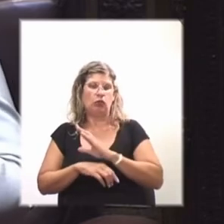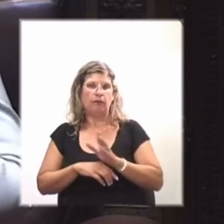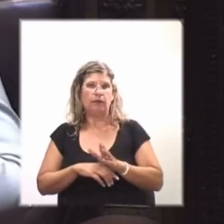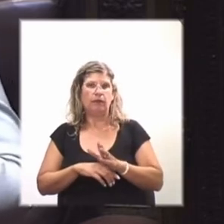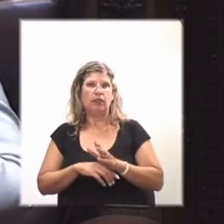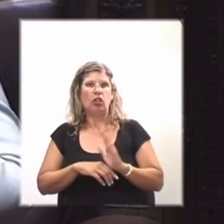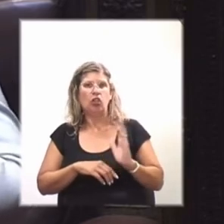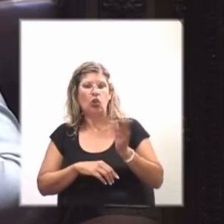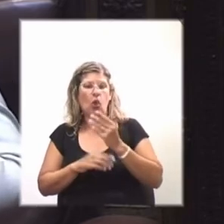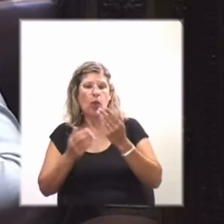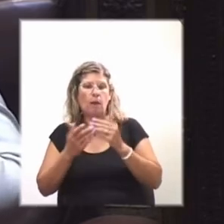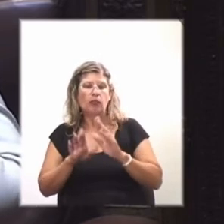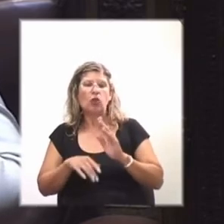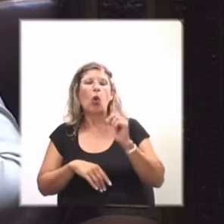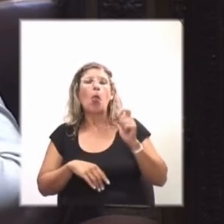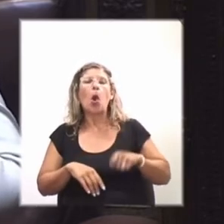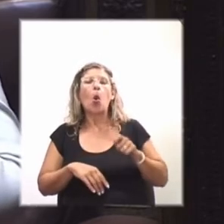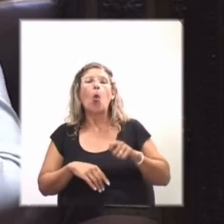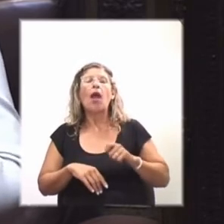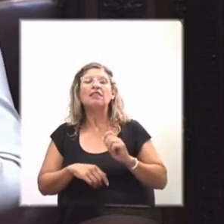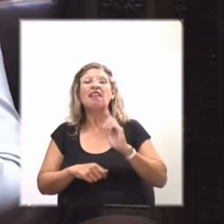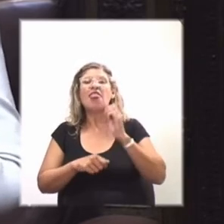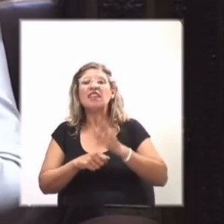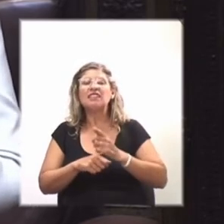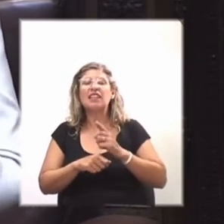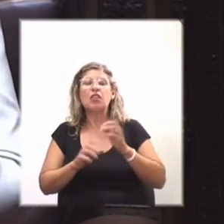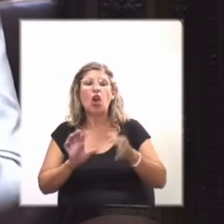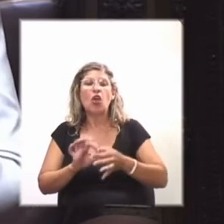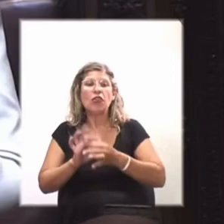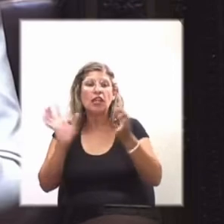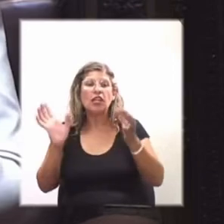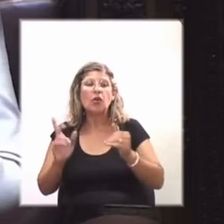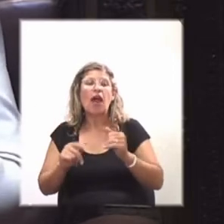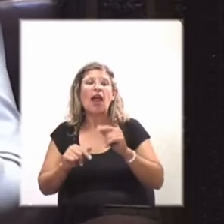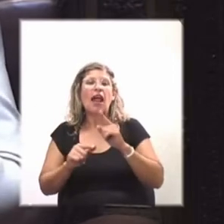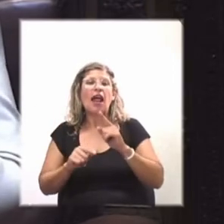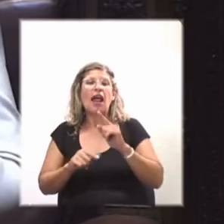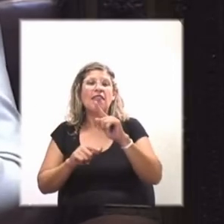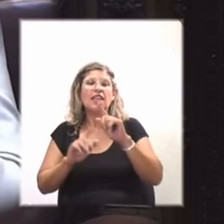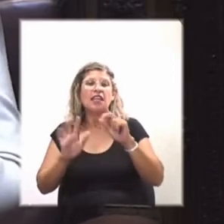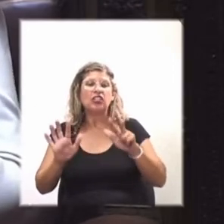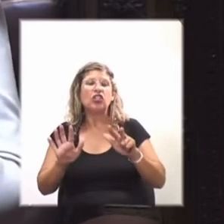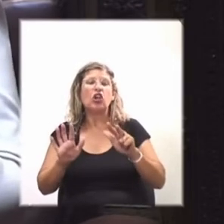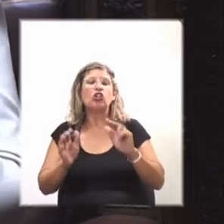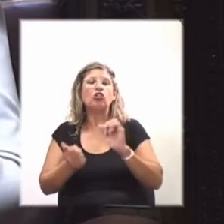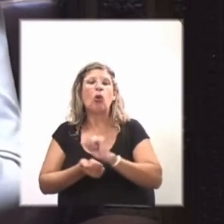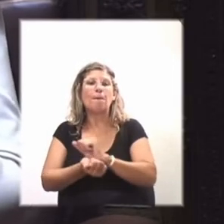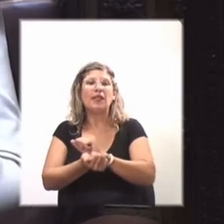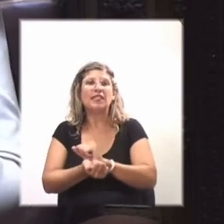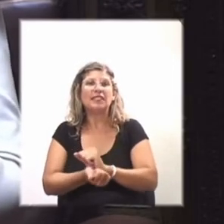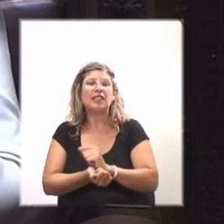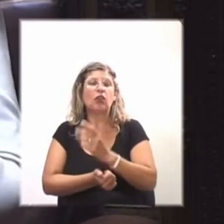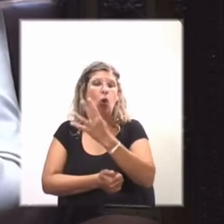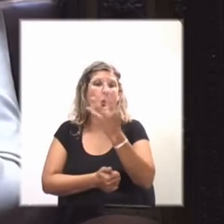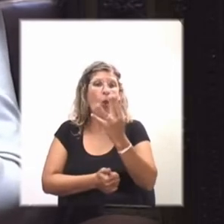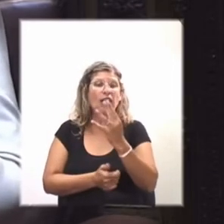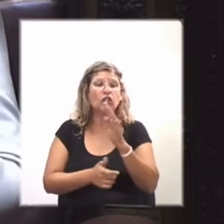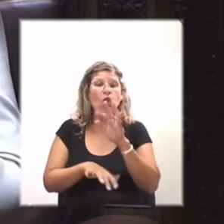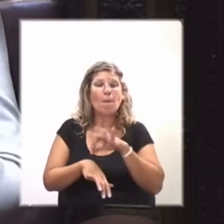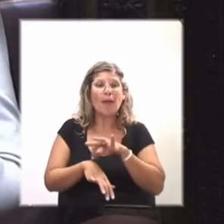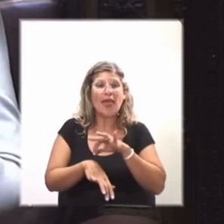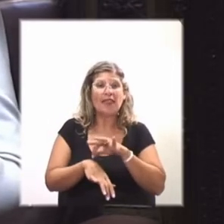un juez decidió liberar a 18 presos. 4 de ellos eran médicos que